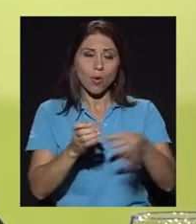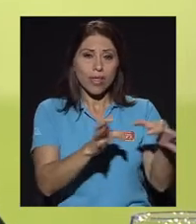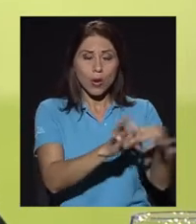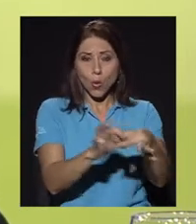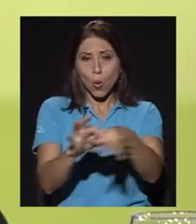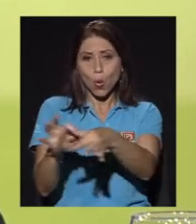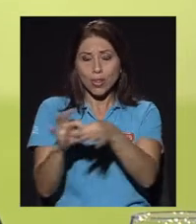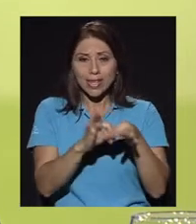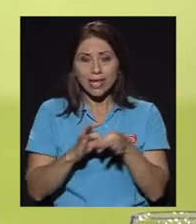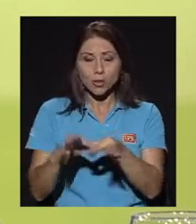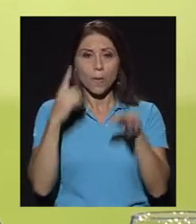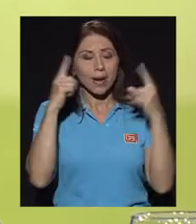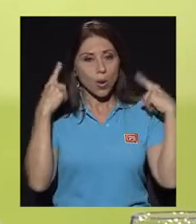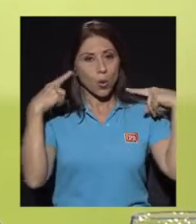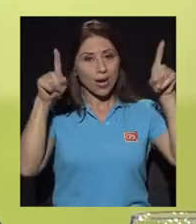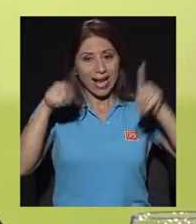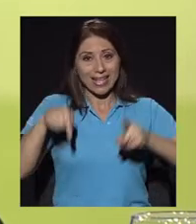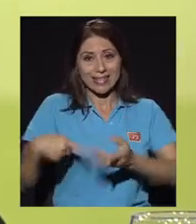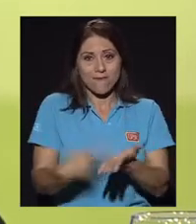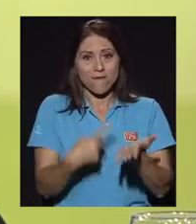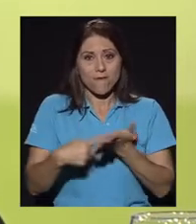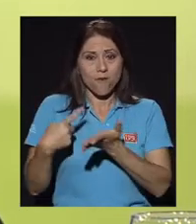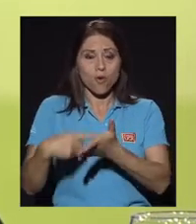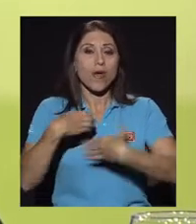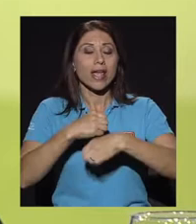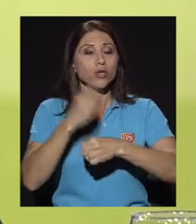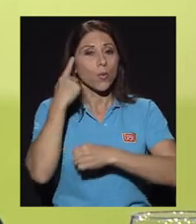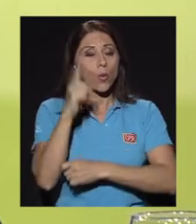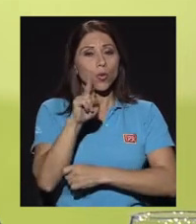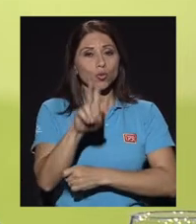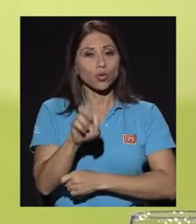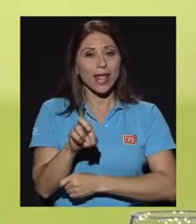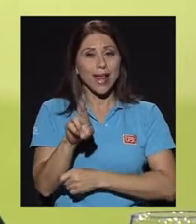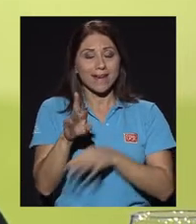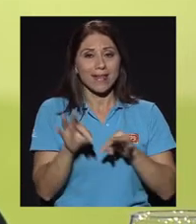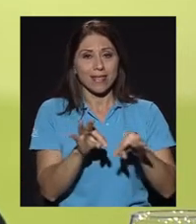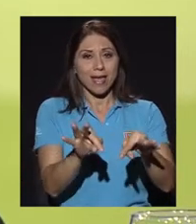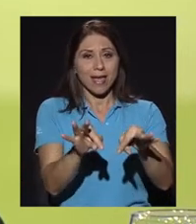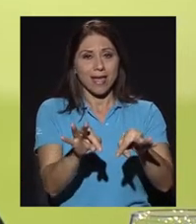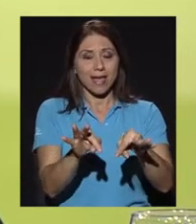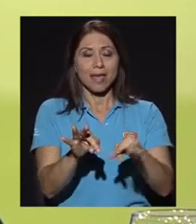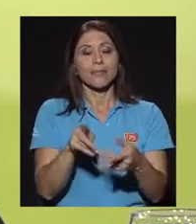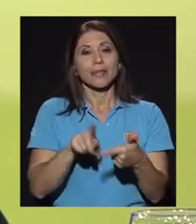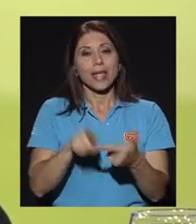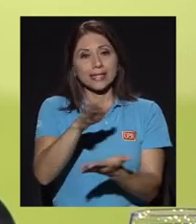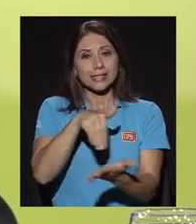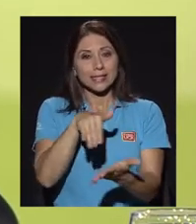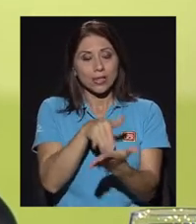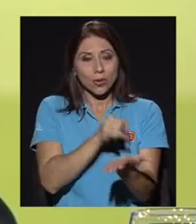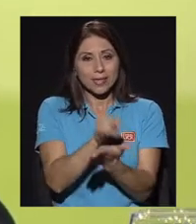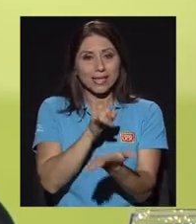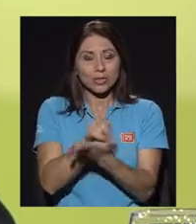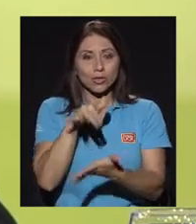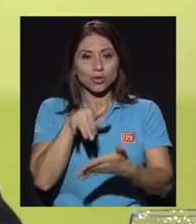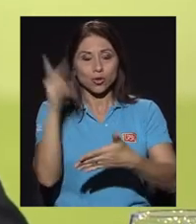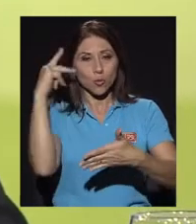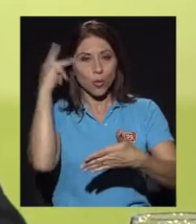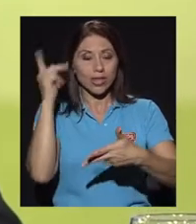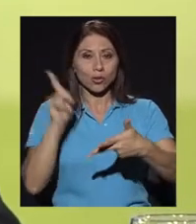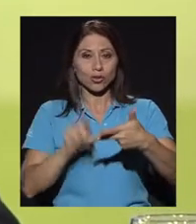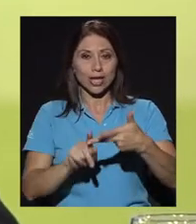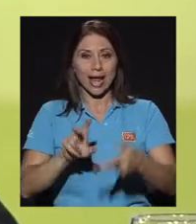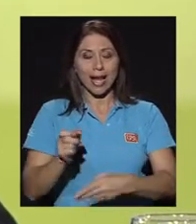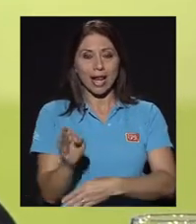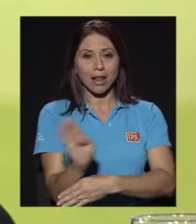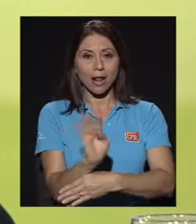coordinación para la consecución de este foro, realizado por la sede del Atlántico, el Centro de Investigaciones y Estudios Políticos y el